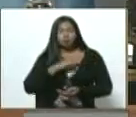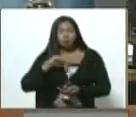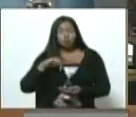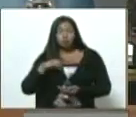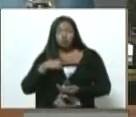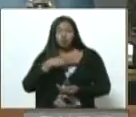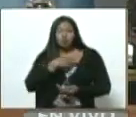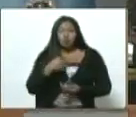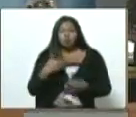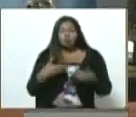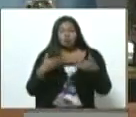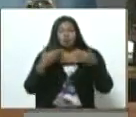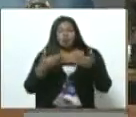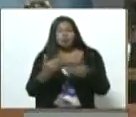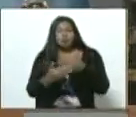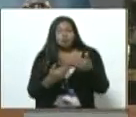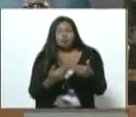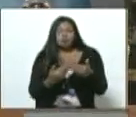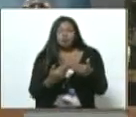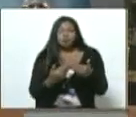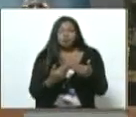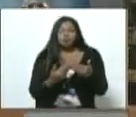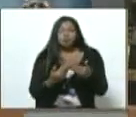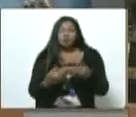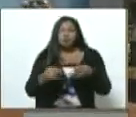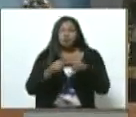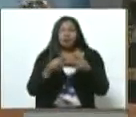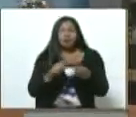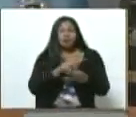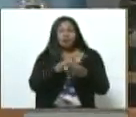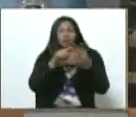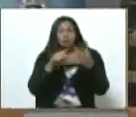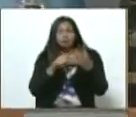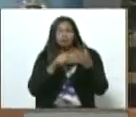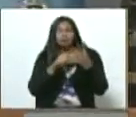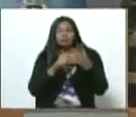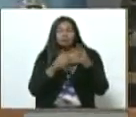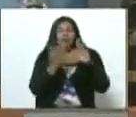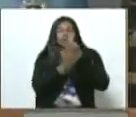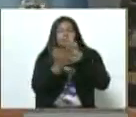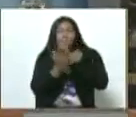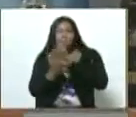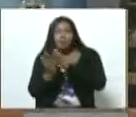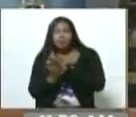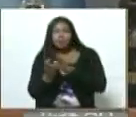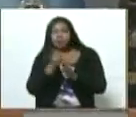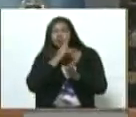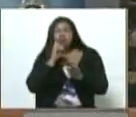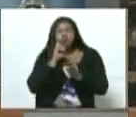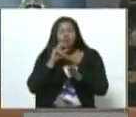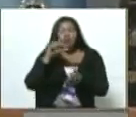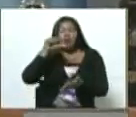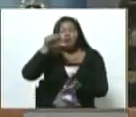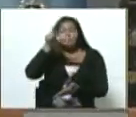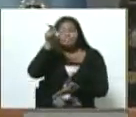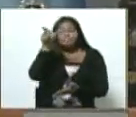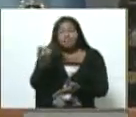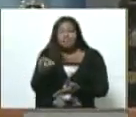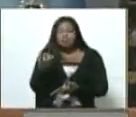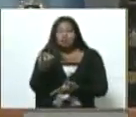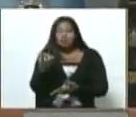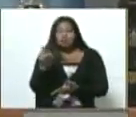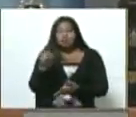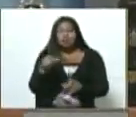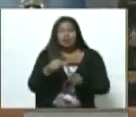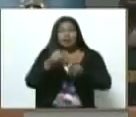entrega, doctor Elvis Amoroso, de 3 carpetas contentivas con los nombres de los ciudadanos que han